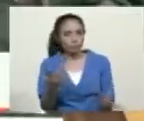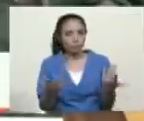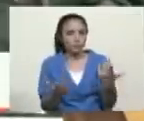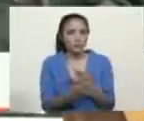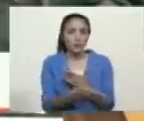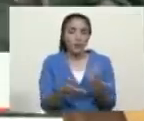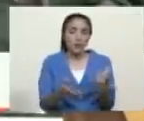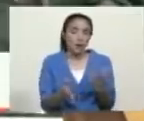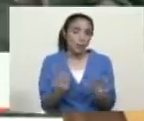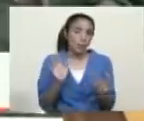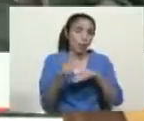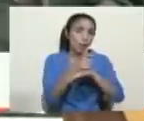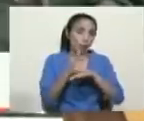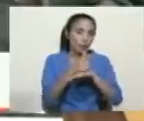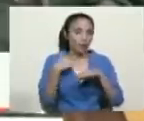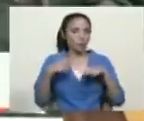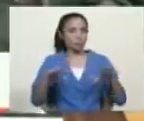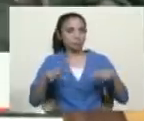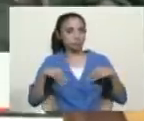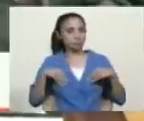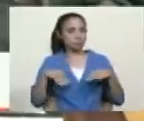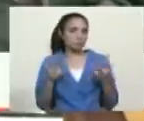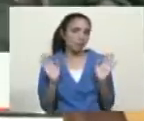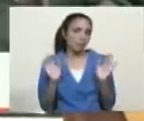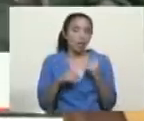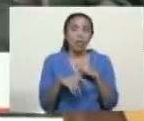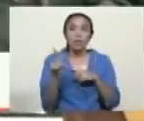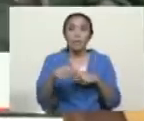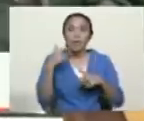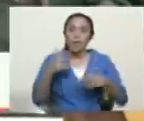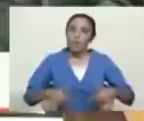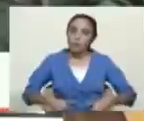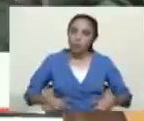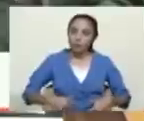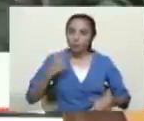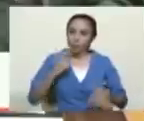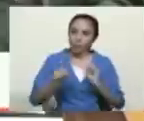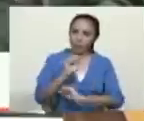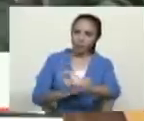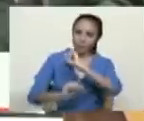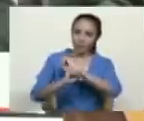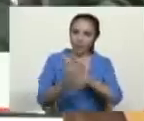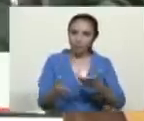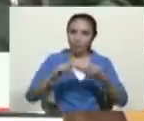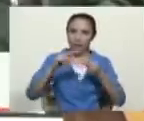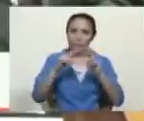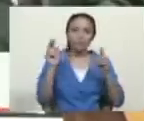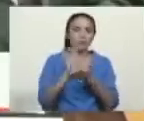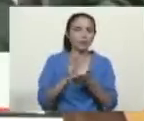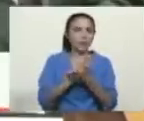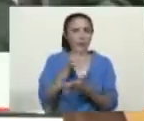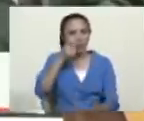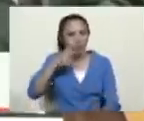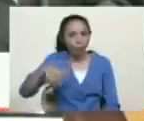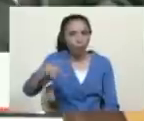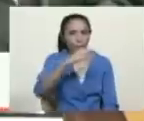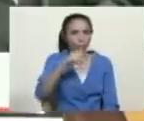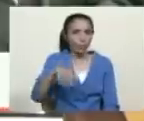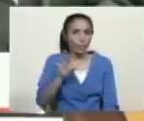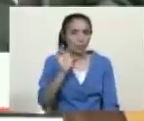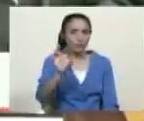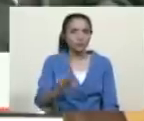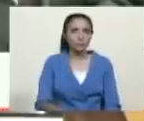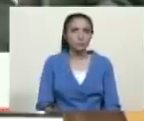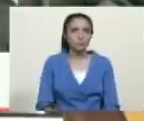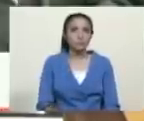cautela y se ha esforzado por preservar la paz y la estabilidad en la nación.